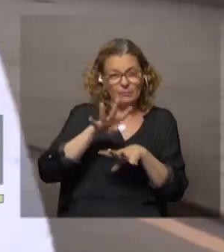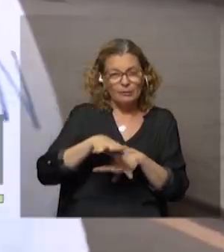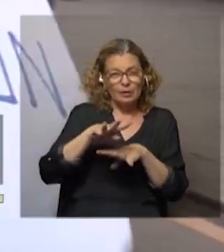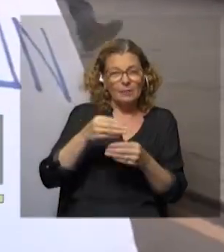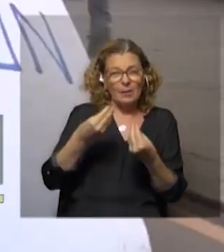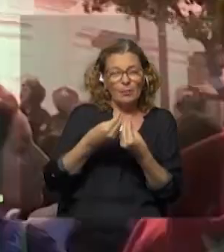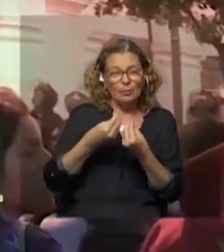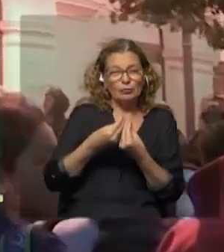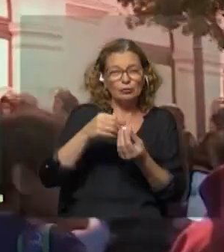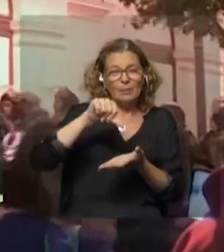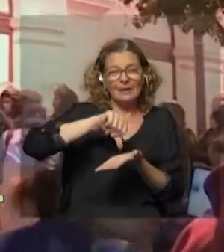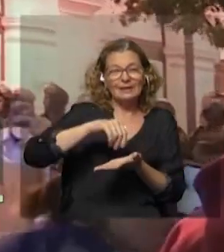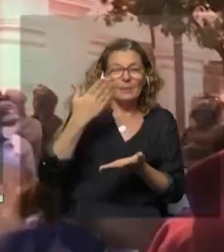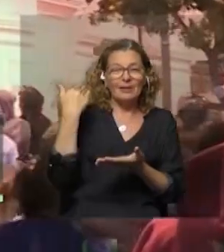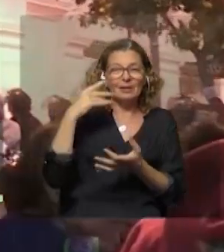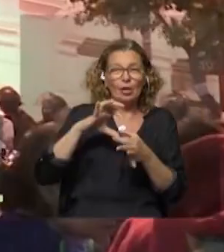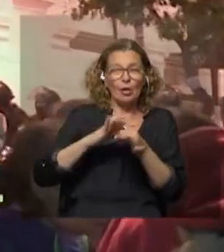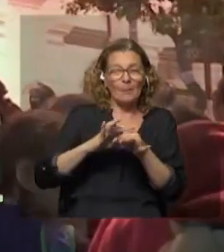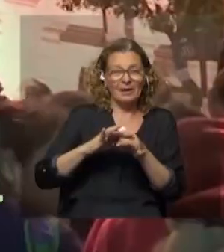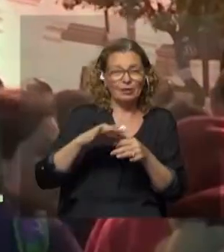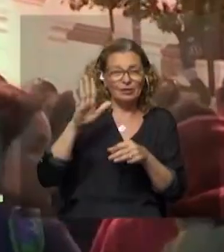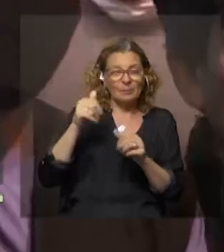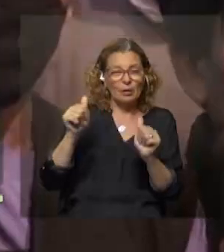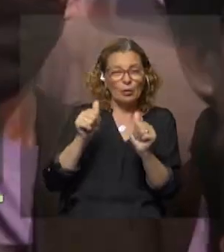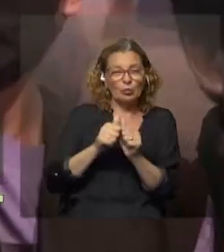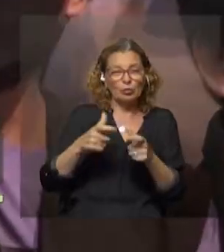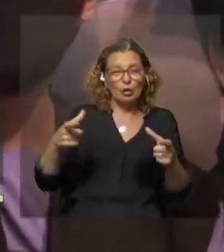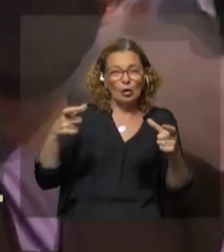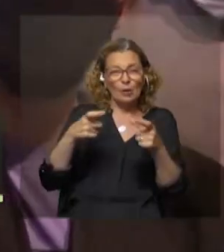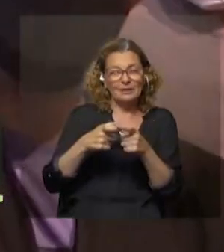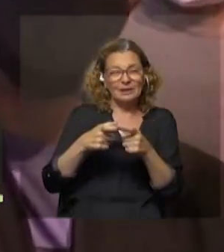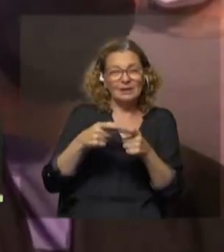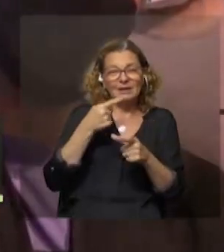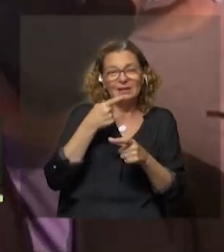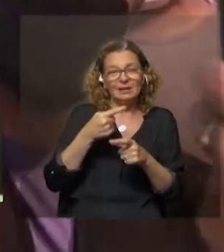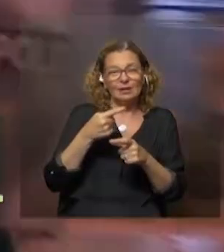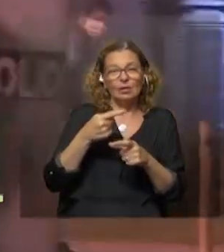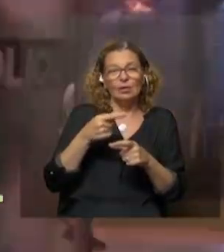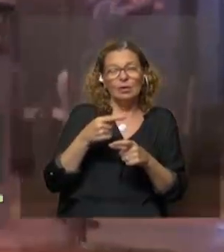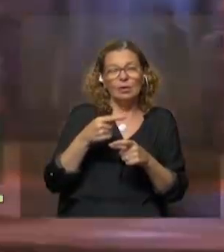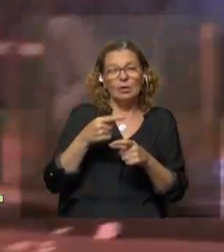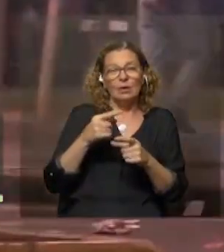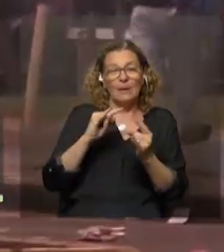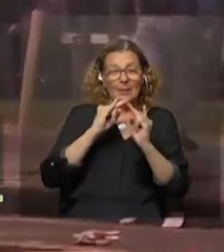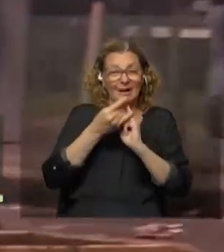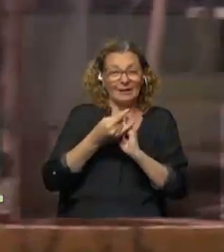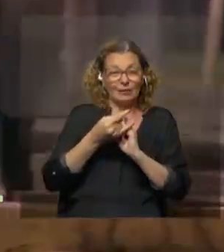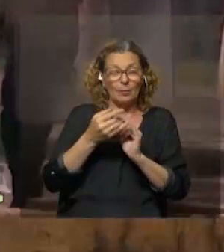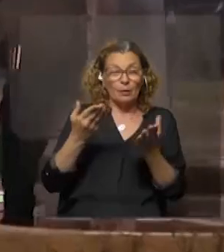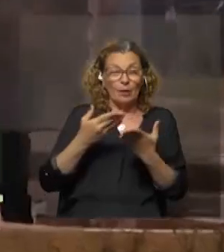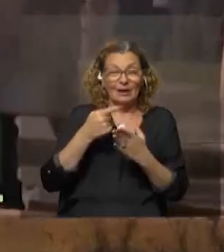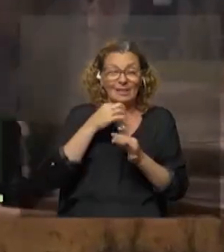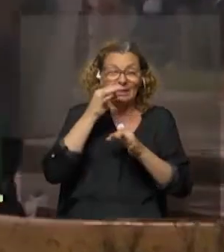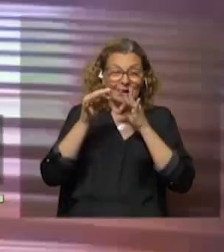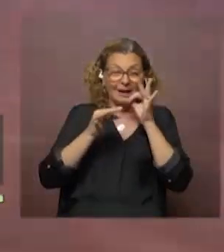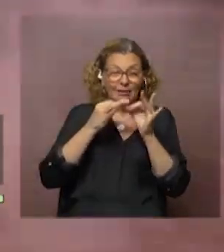sacuden el país desde el pasado miércoles tras convocar junto al comité de crisis al comando conjunto y al Estado Mayor al palacio de gobierno por ahora la